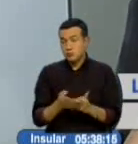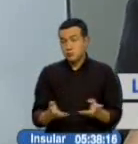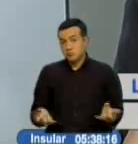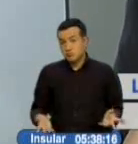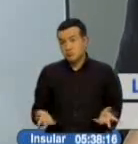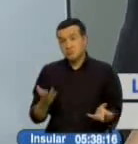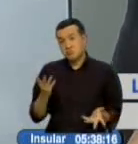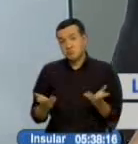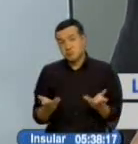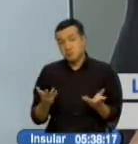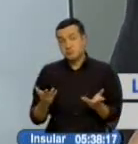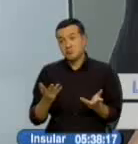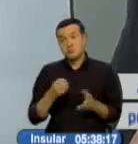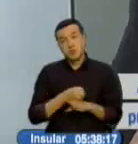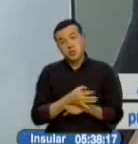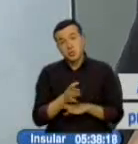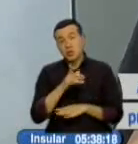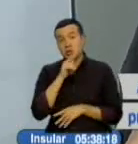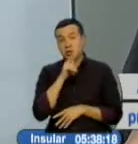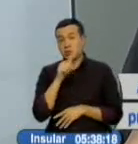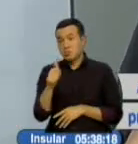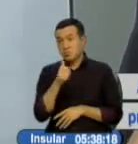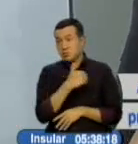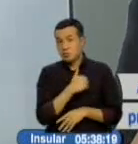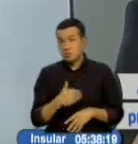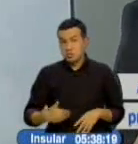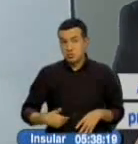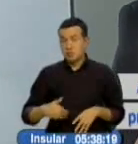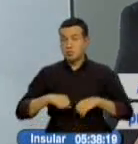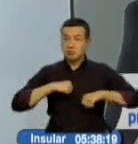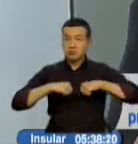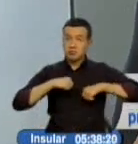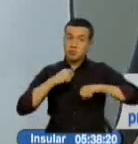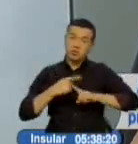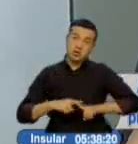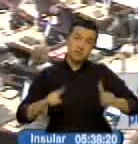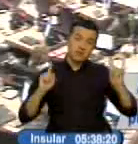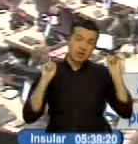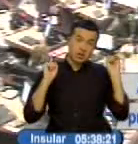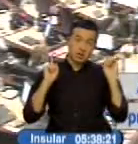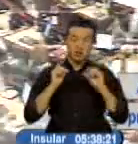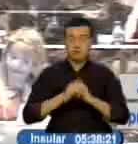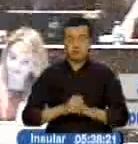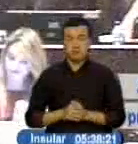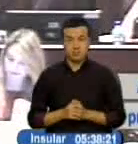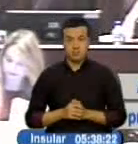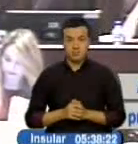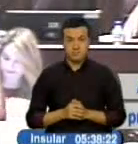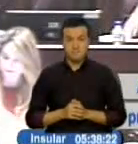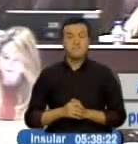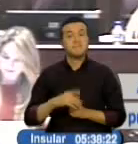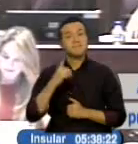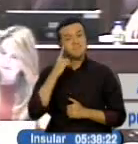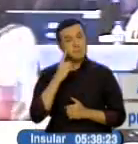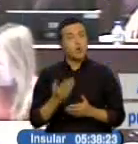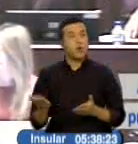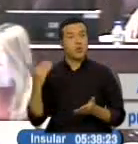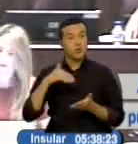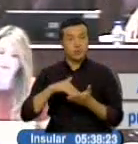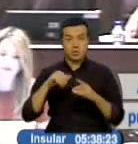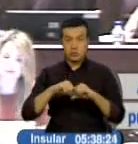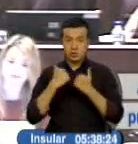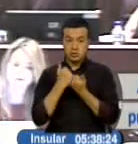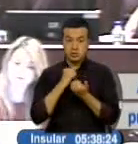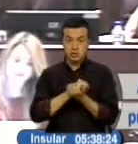bien podría haber una recomendación del propio Ejecutivo que se lo trate de otra manera. Si el alcance que pueda llegar nuevamente a la legislatura